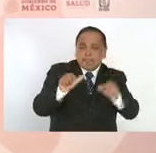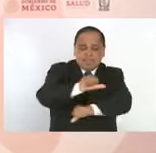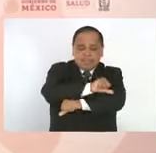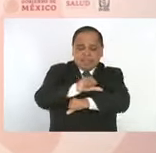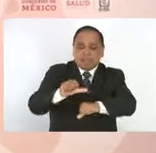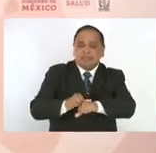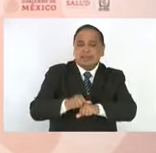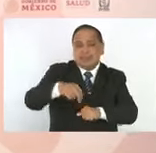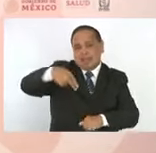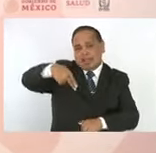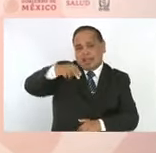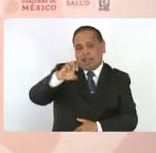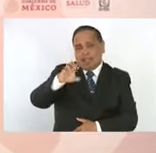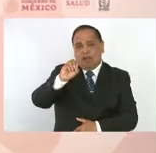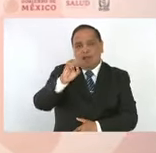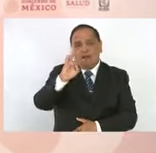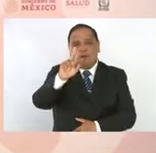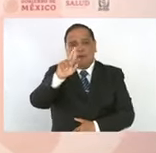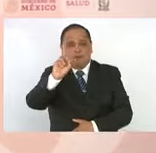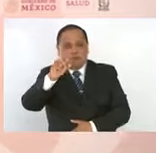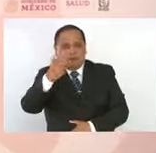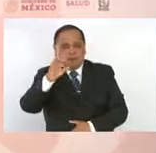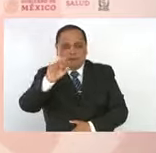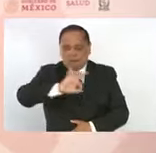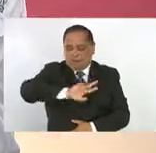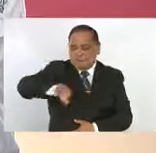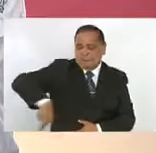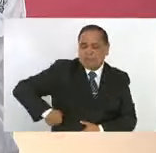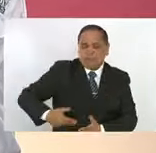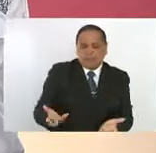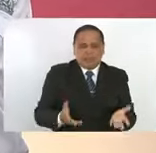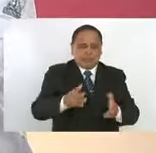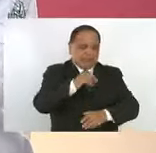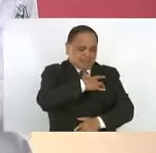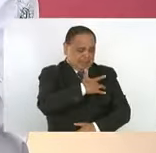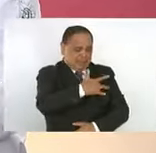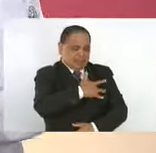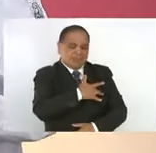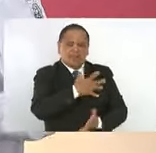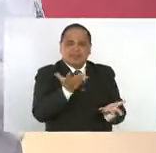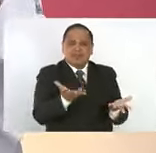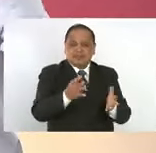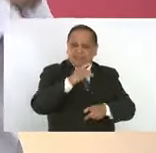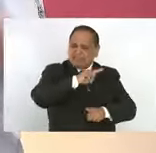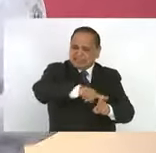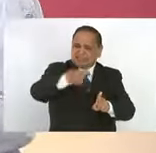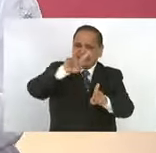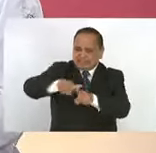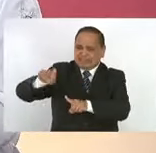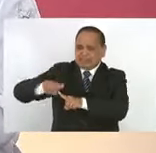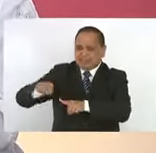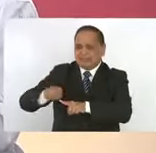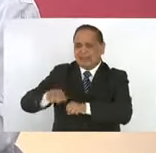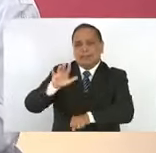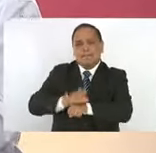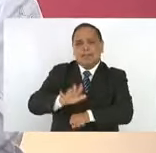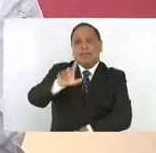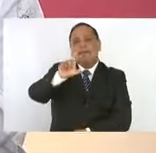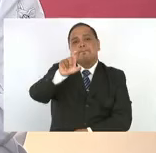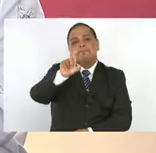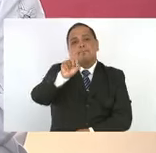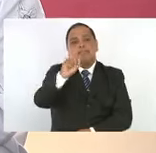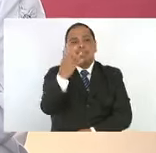nefrólogos, gente de terapia intensiva, imagen, cardiología, dermatología, otorrinos, en fin, más de